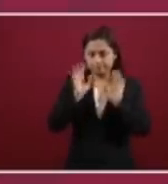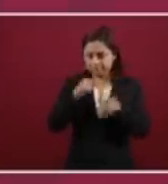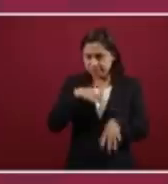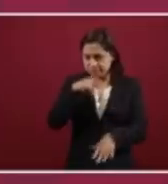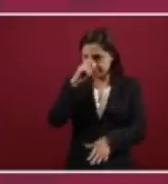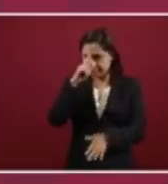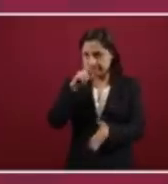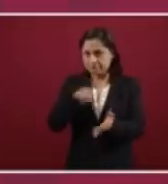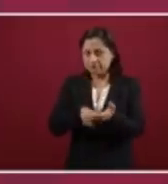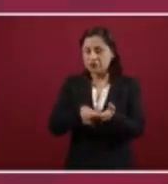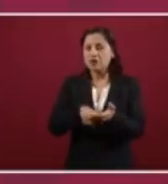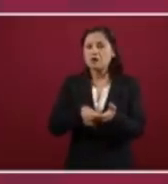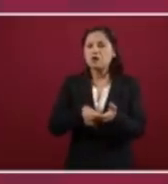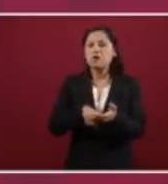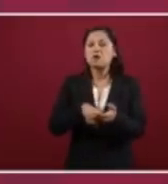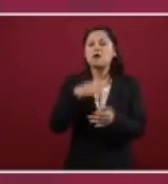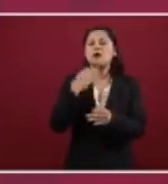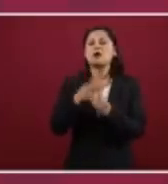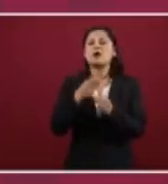seguramente